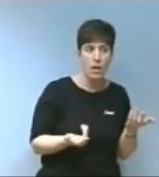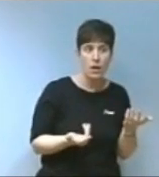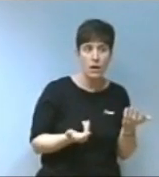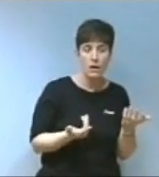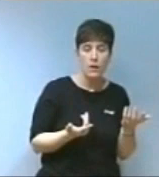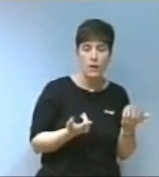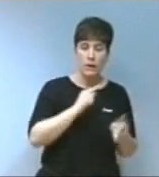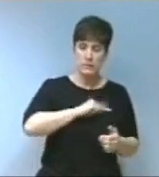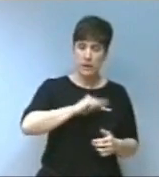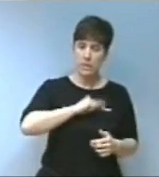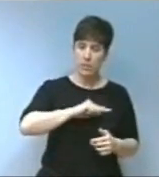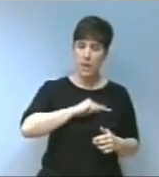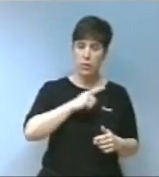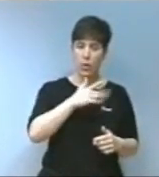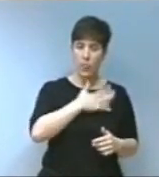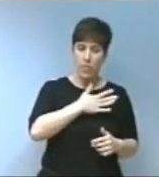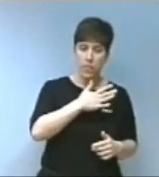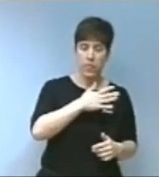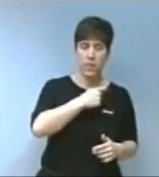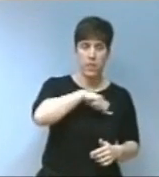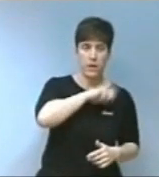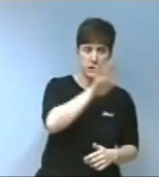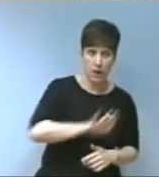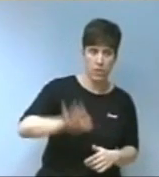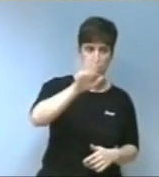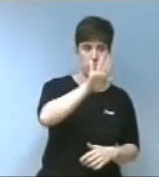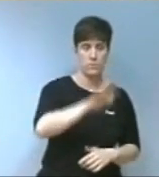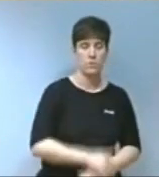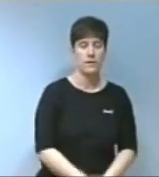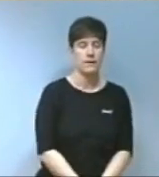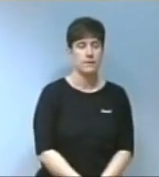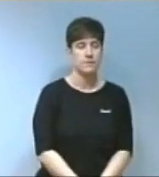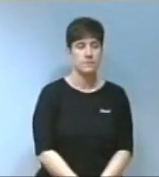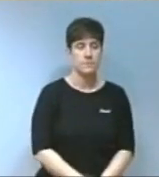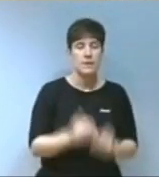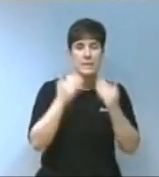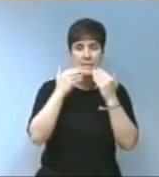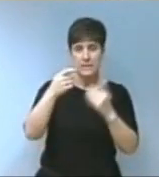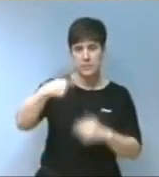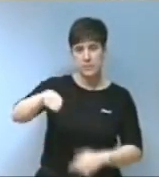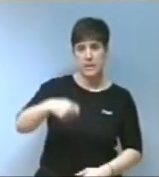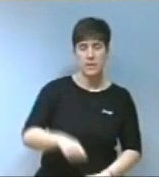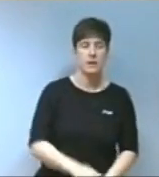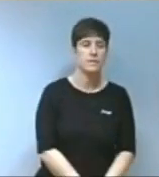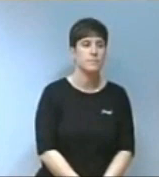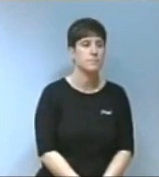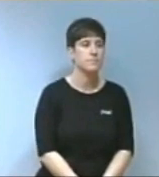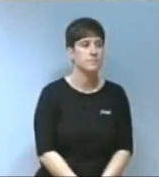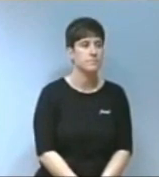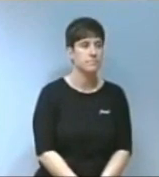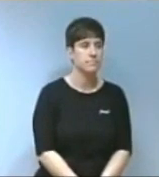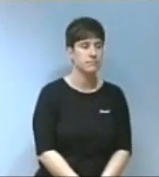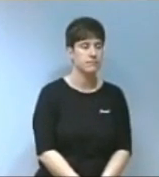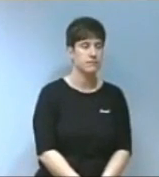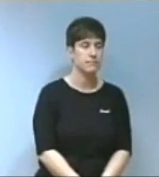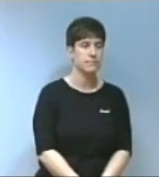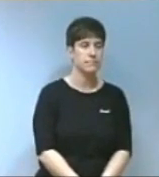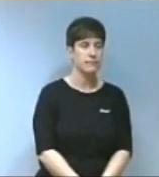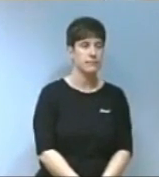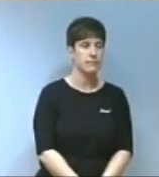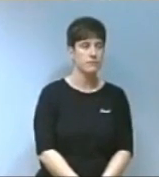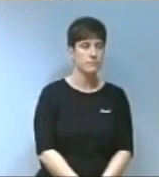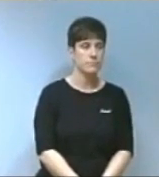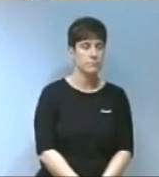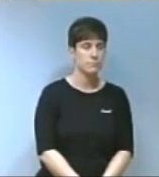Estado. Gracias. Muchas gracias, presidente. Acabará de completar